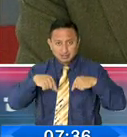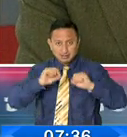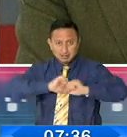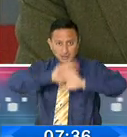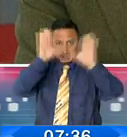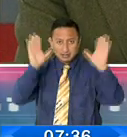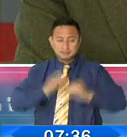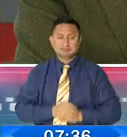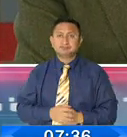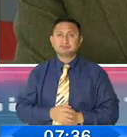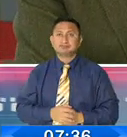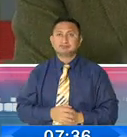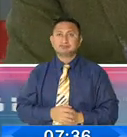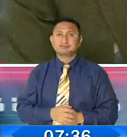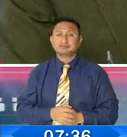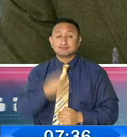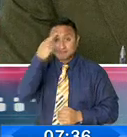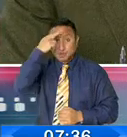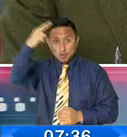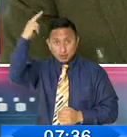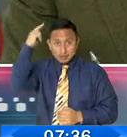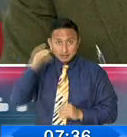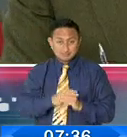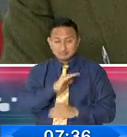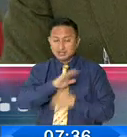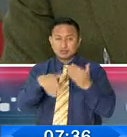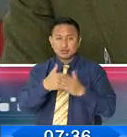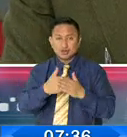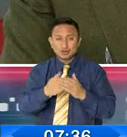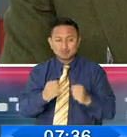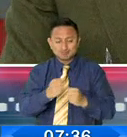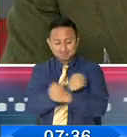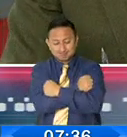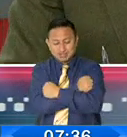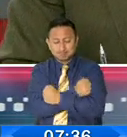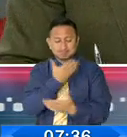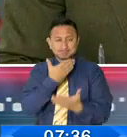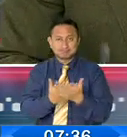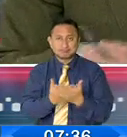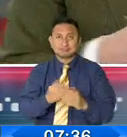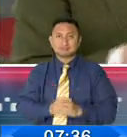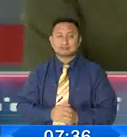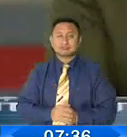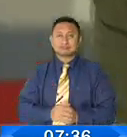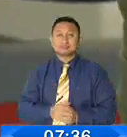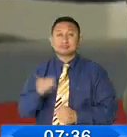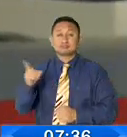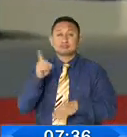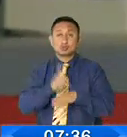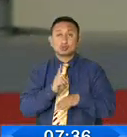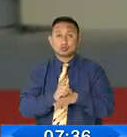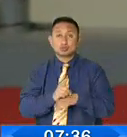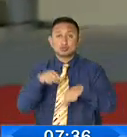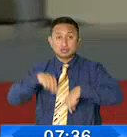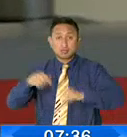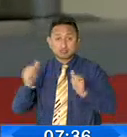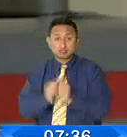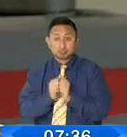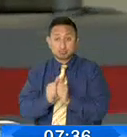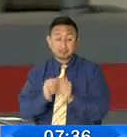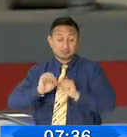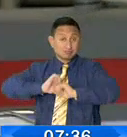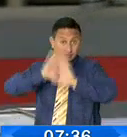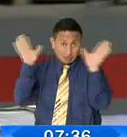Televicentro. Roberto, a todos un abrazo. Muchas gracias. Gracias al doctor Daniel Simancas. Nos acompañó. Claro, el panorama.